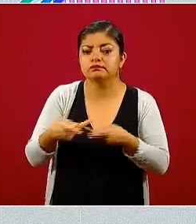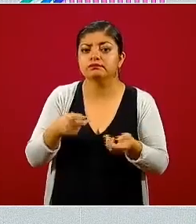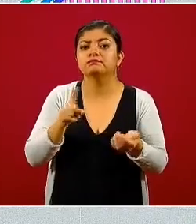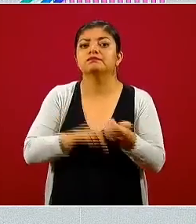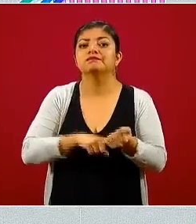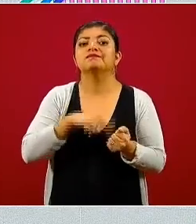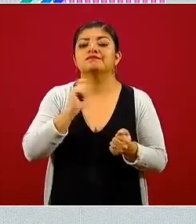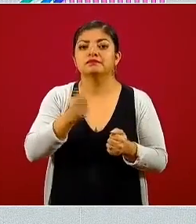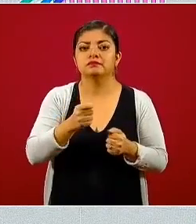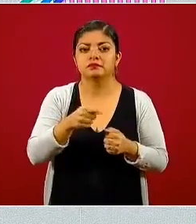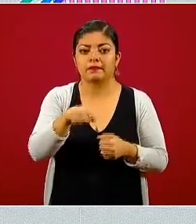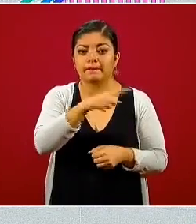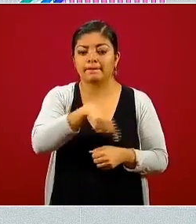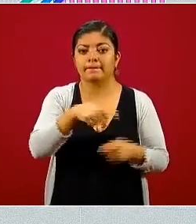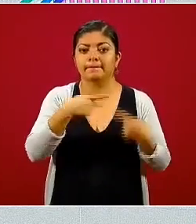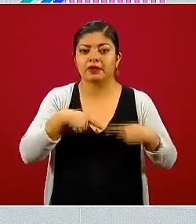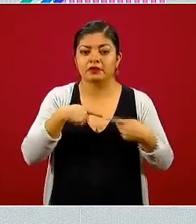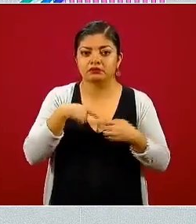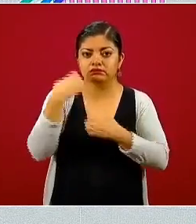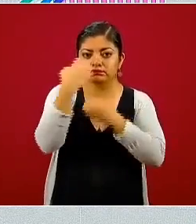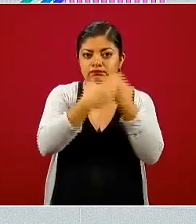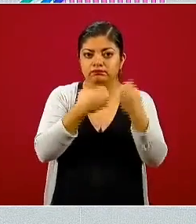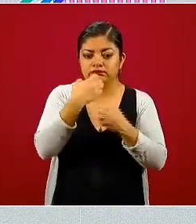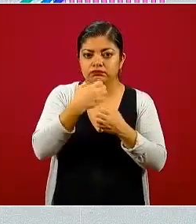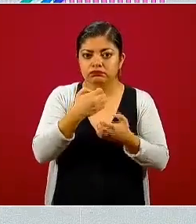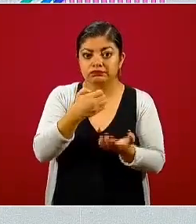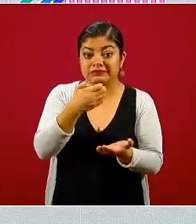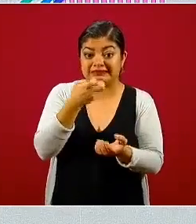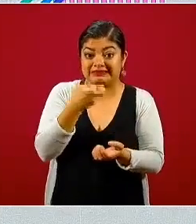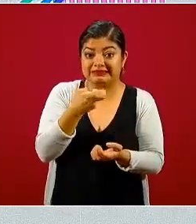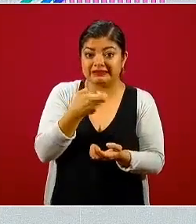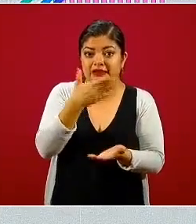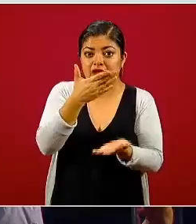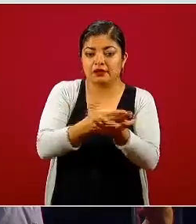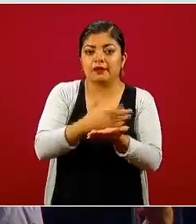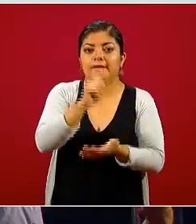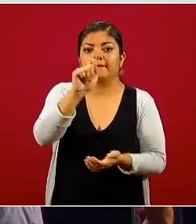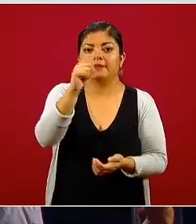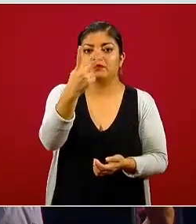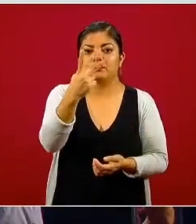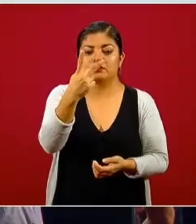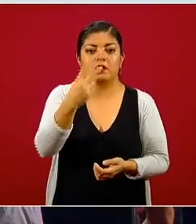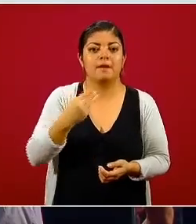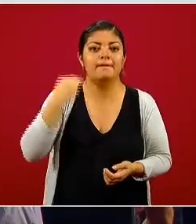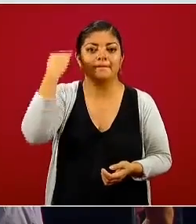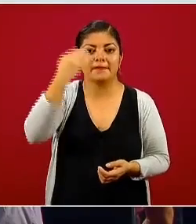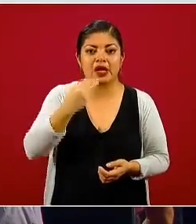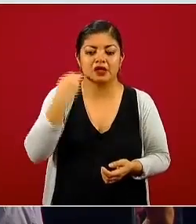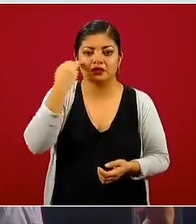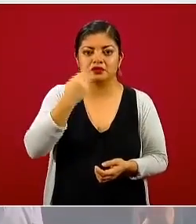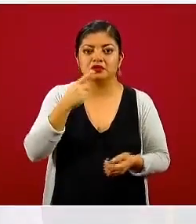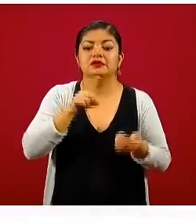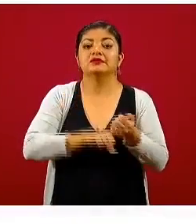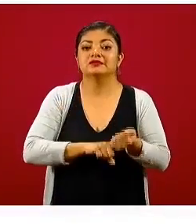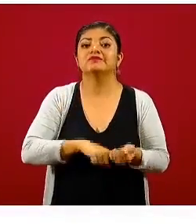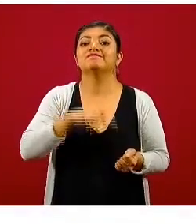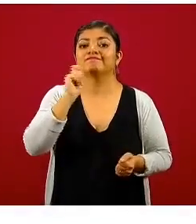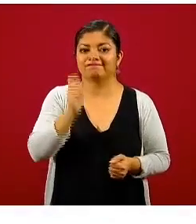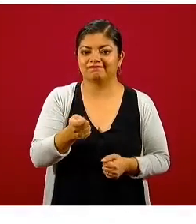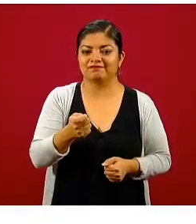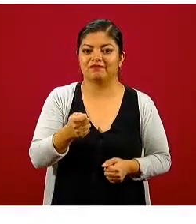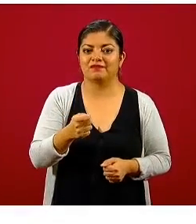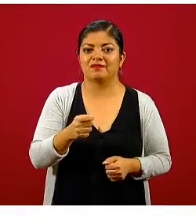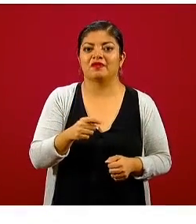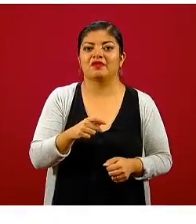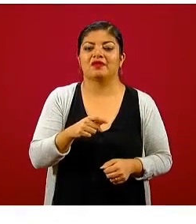de datos observados hasta el 22 de marzo, fecha inmediata anterior a que entrara en funcionamiento la